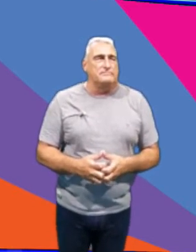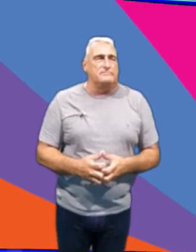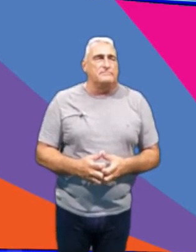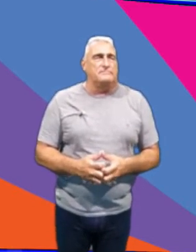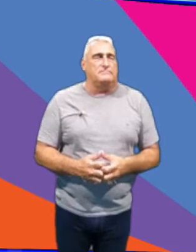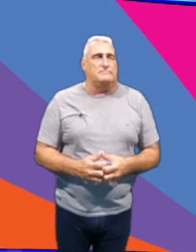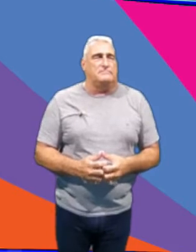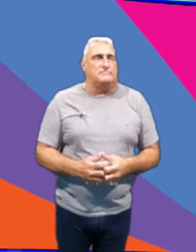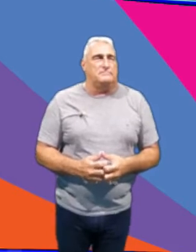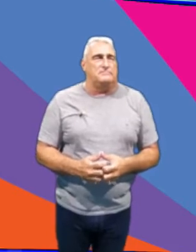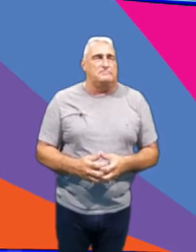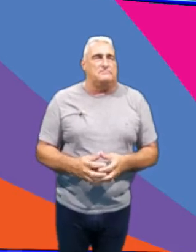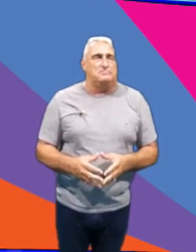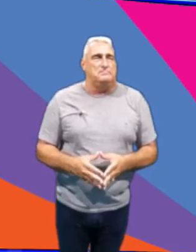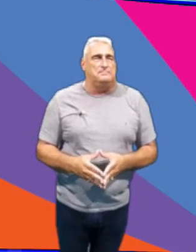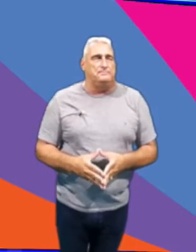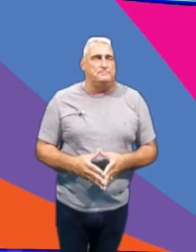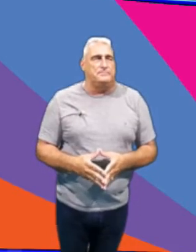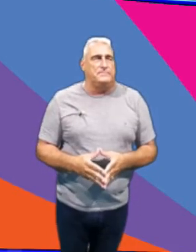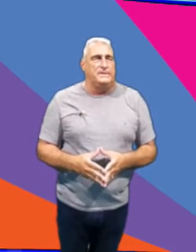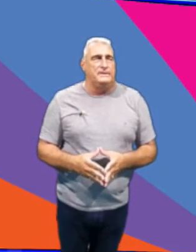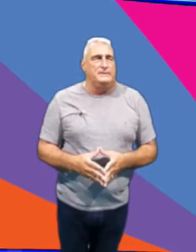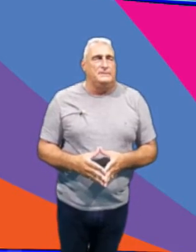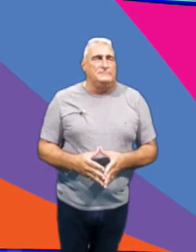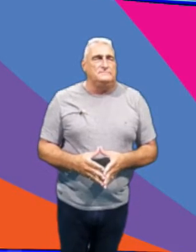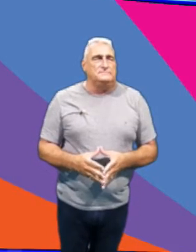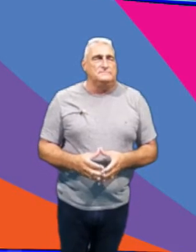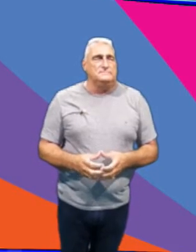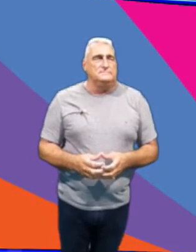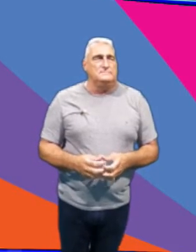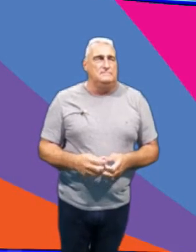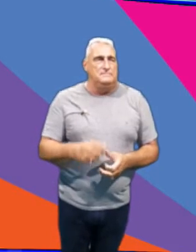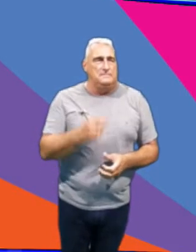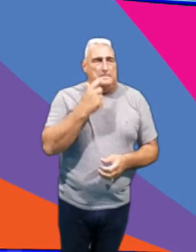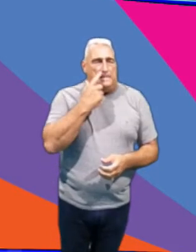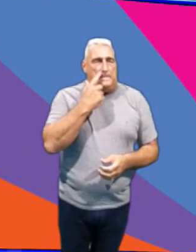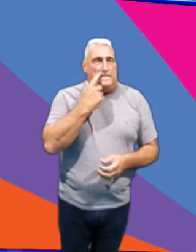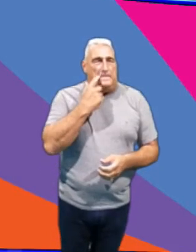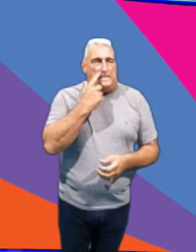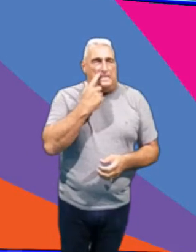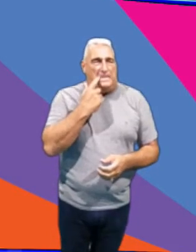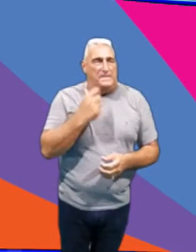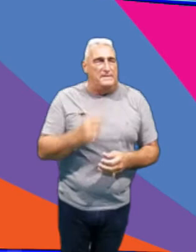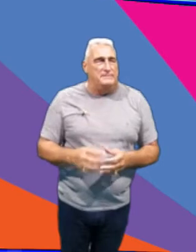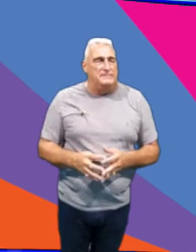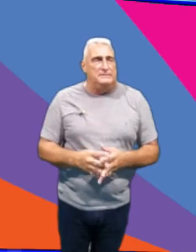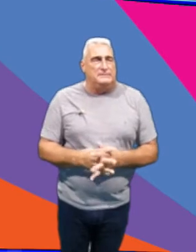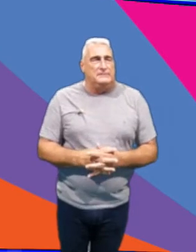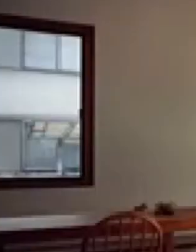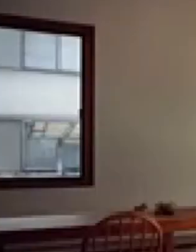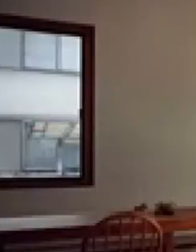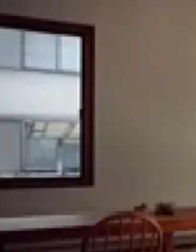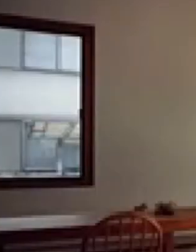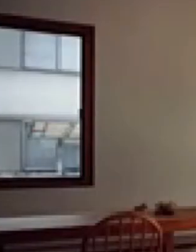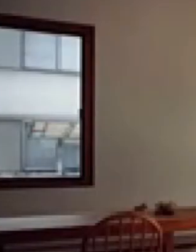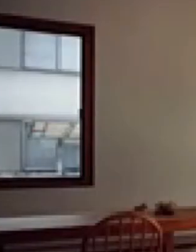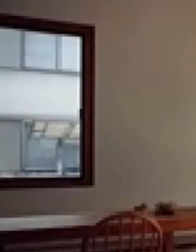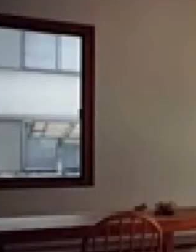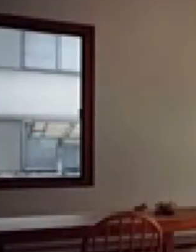todo parece como que está como quieto, nadie tiene elementos como para juzgar. Pero yo le digo, mire, póngale el